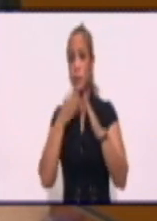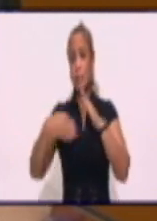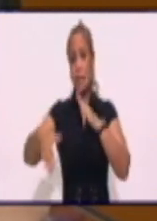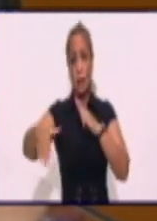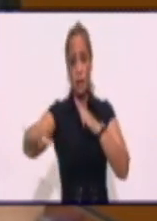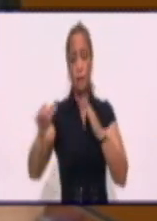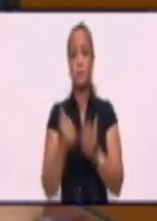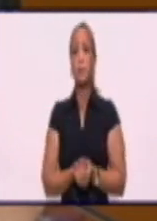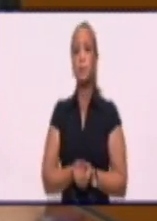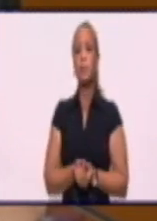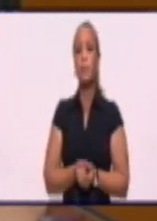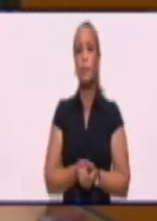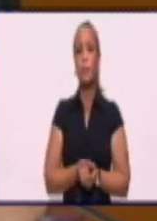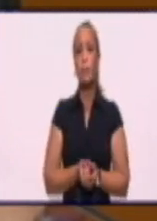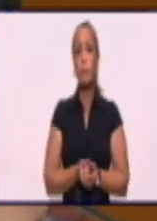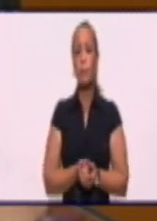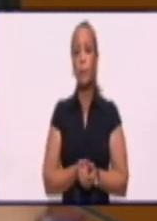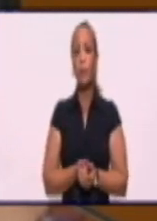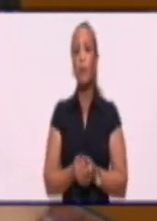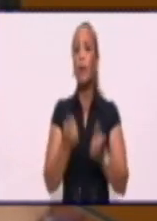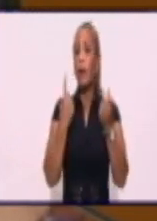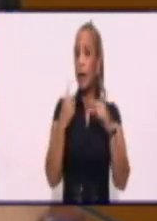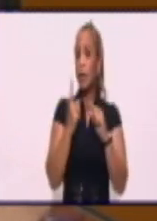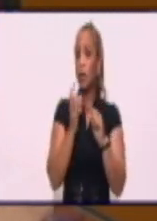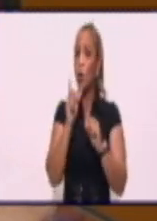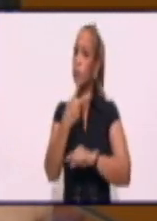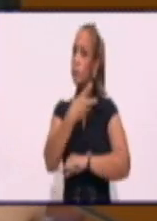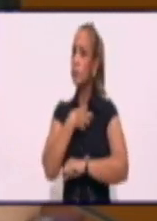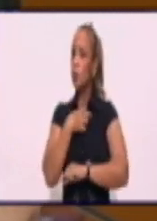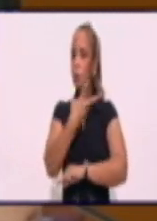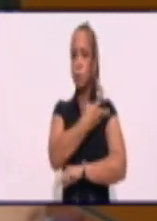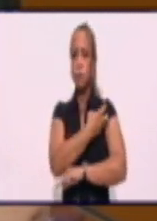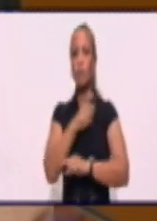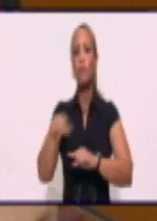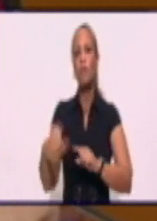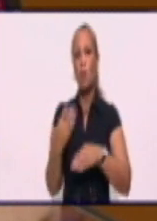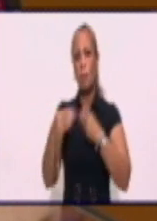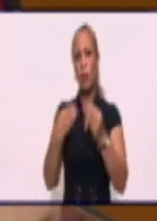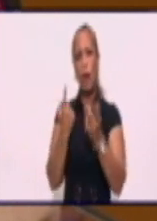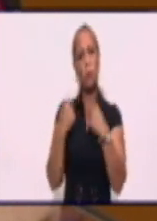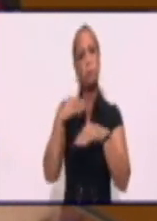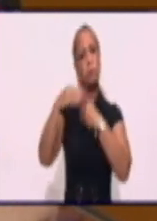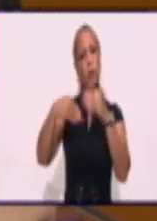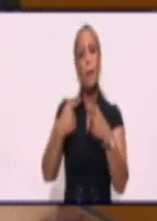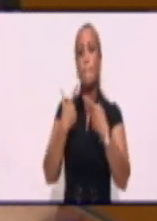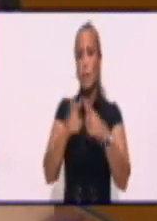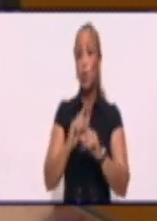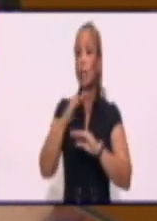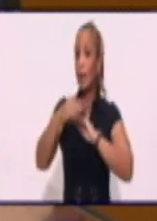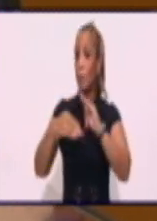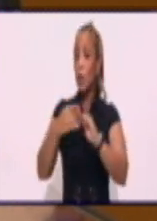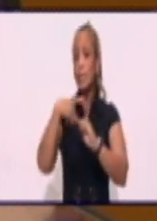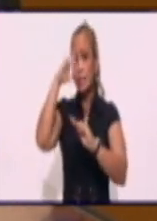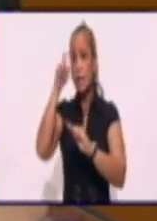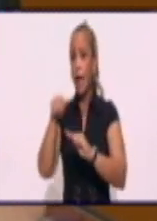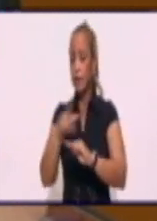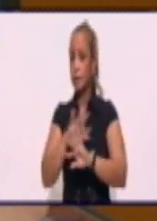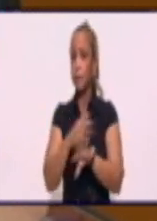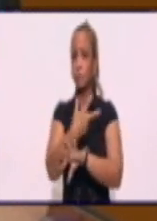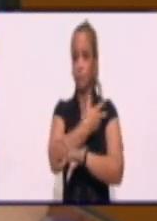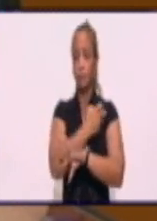mayoría, el que no recibió la inmunización fue por algún problema muy puntual y después se hizo una etapa de recuperación. Está inmunizado.